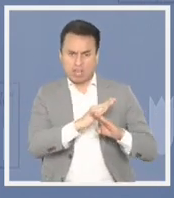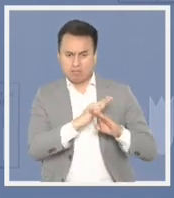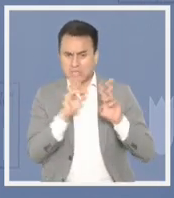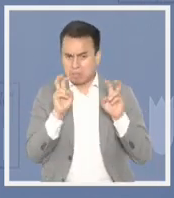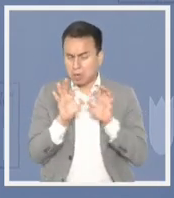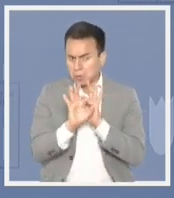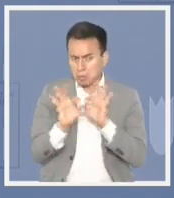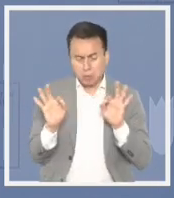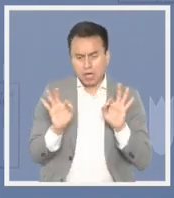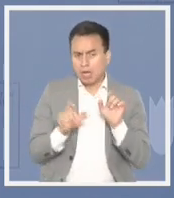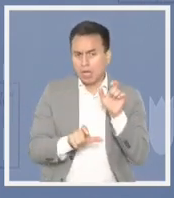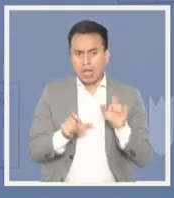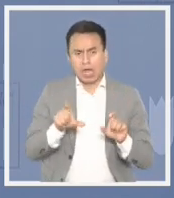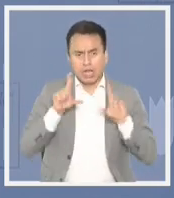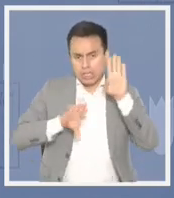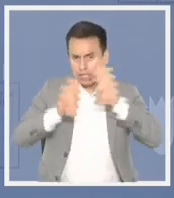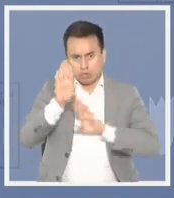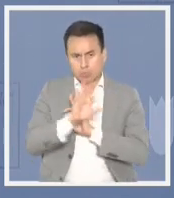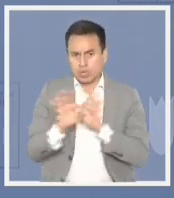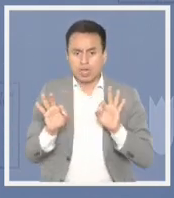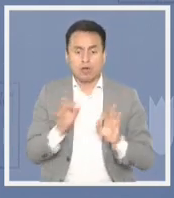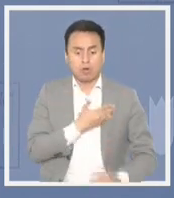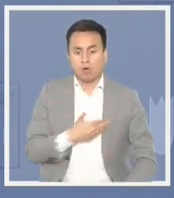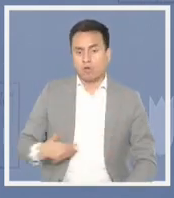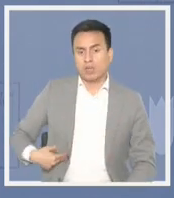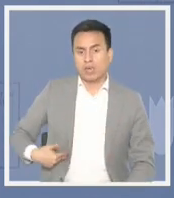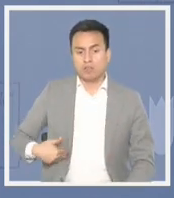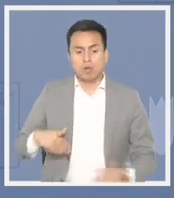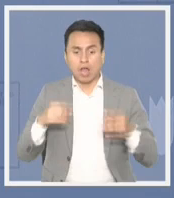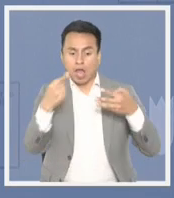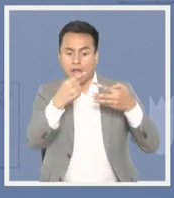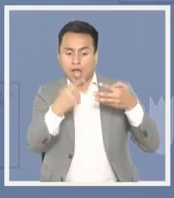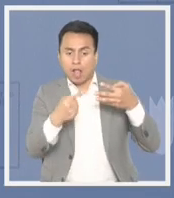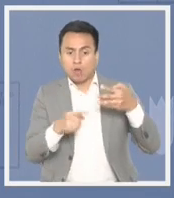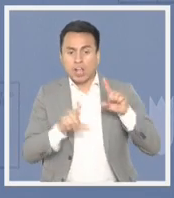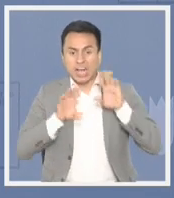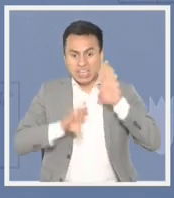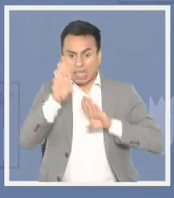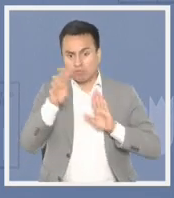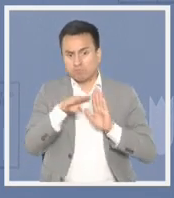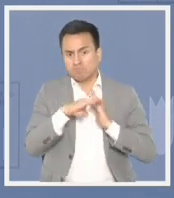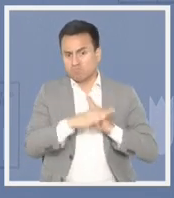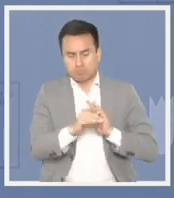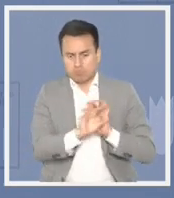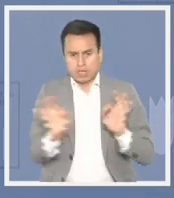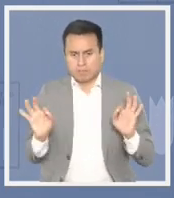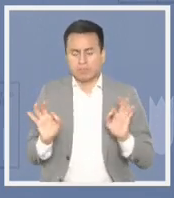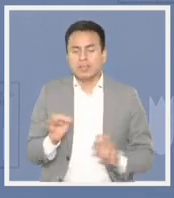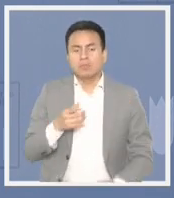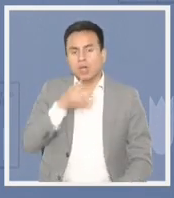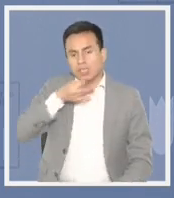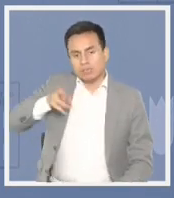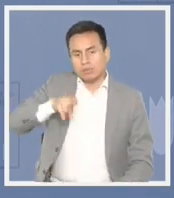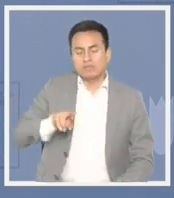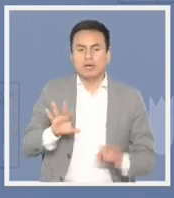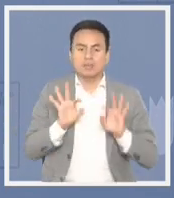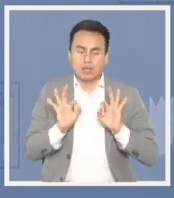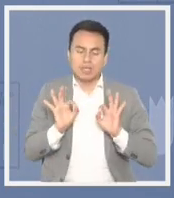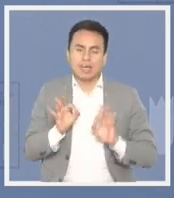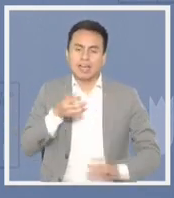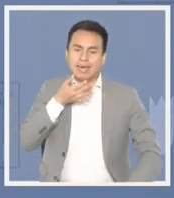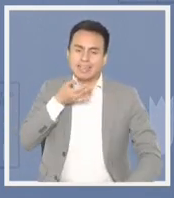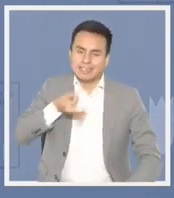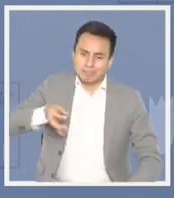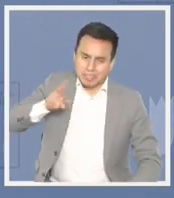de ningún candidato. El gobierno nunca ha tenido un veto respecto de ningún candidato y esto quiero ser enfática y reiterar